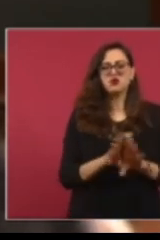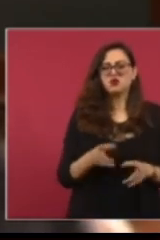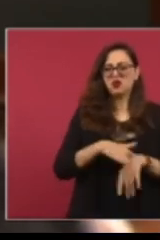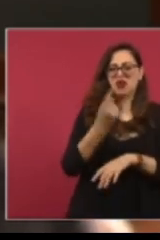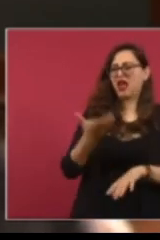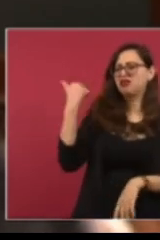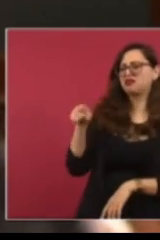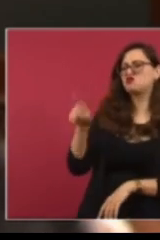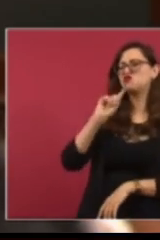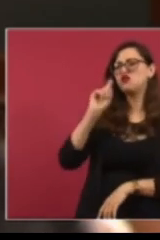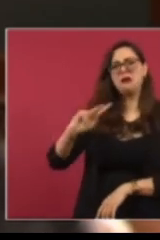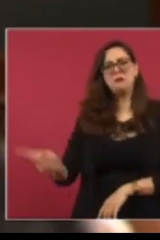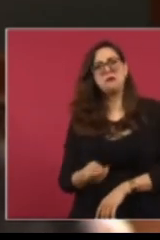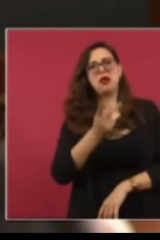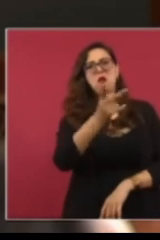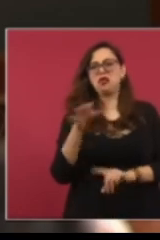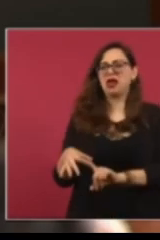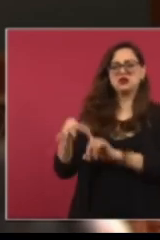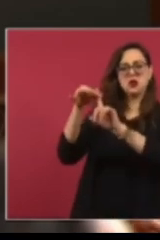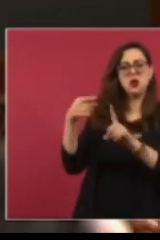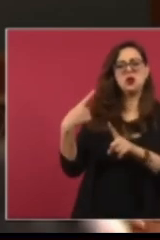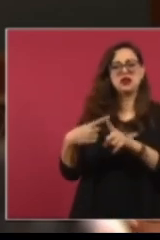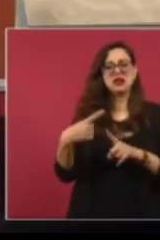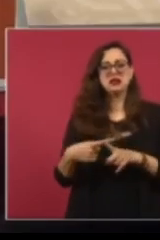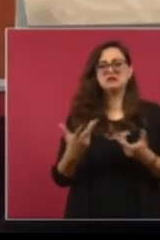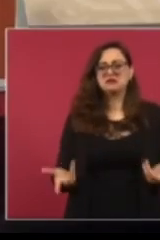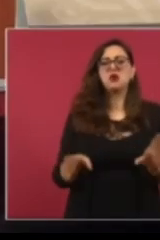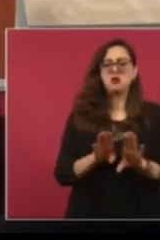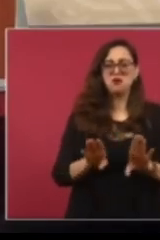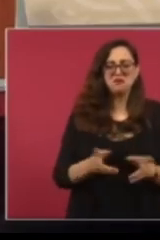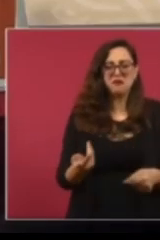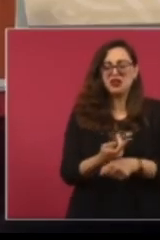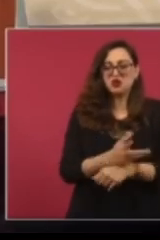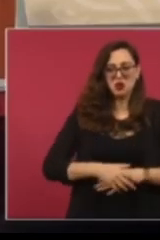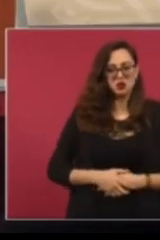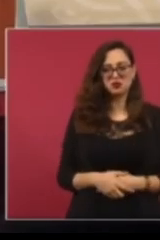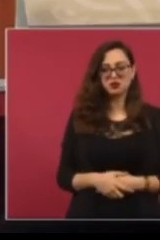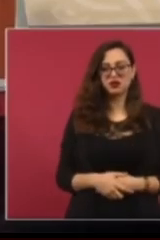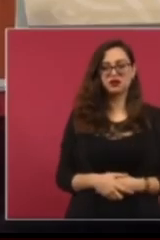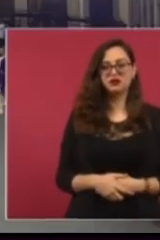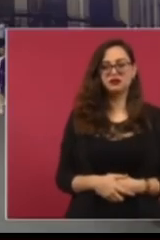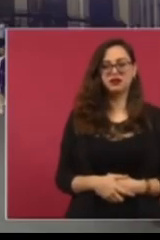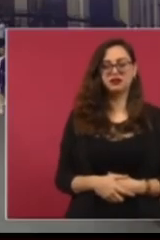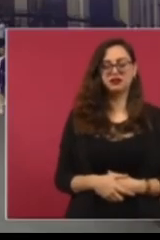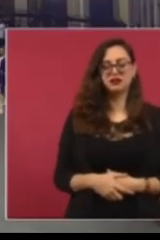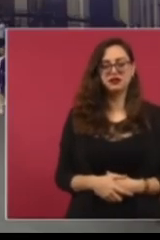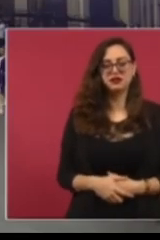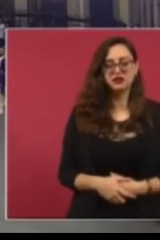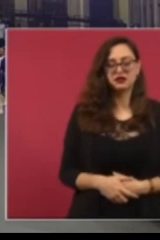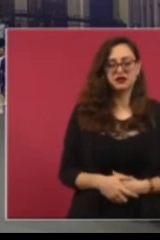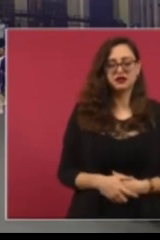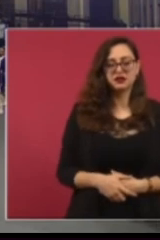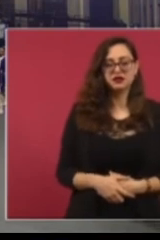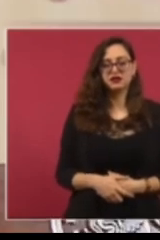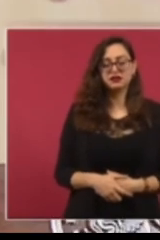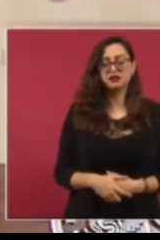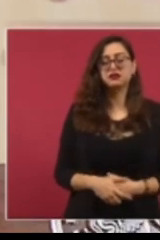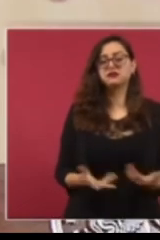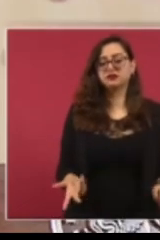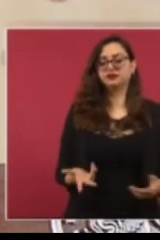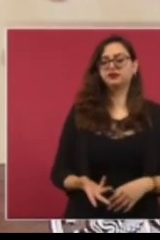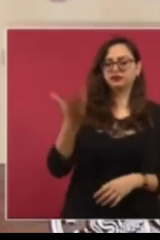o el campechaneando o esta misma Oro sólido o el cerro político que sabía de verdad todos esos güeyes